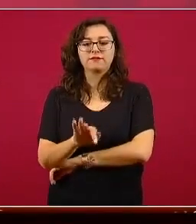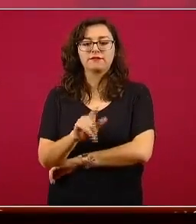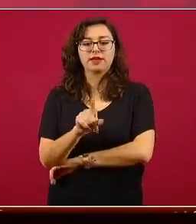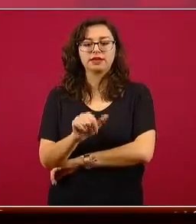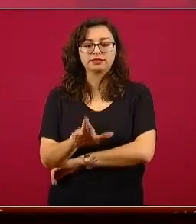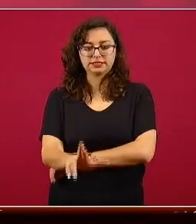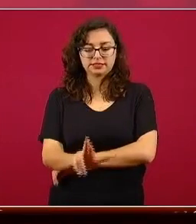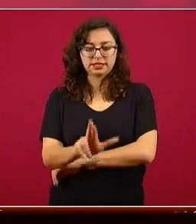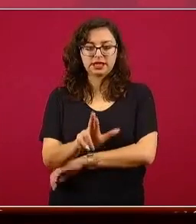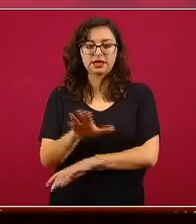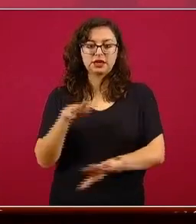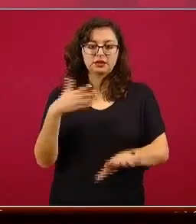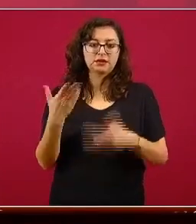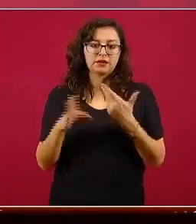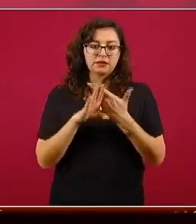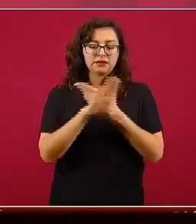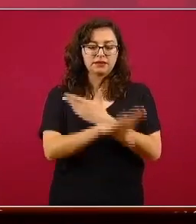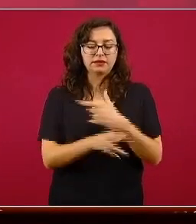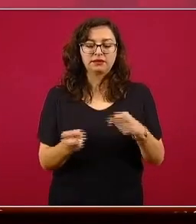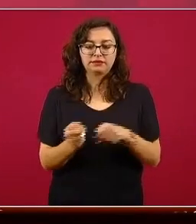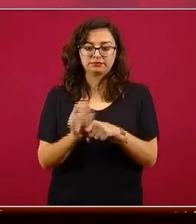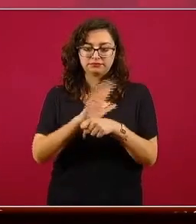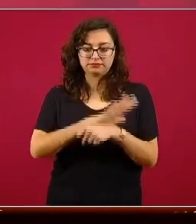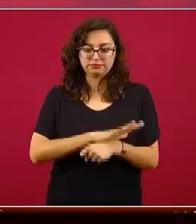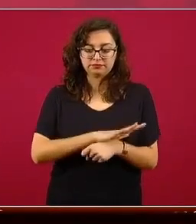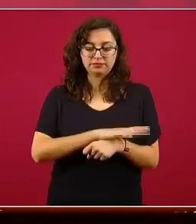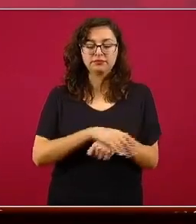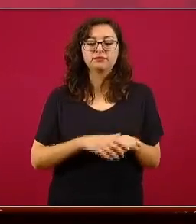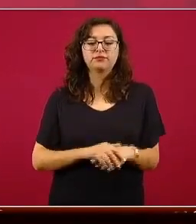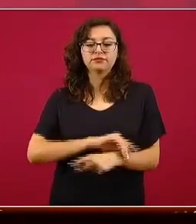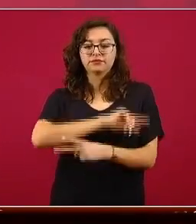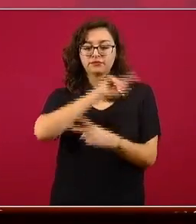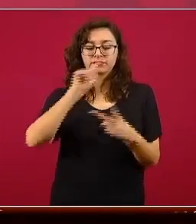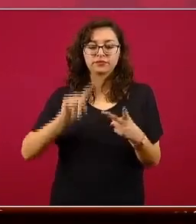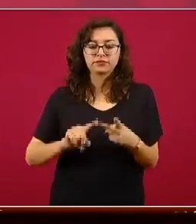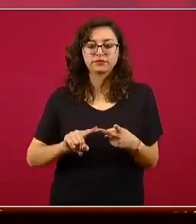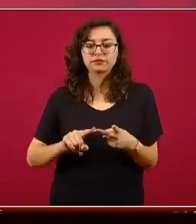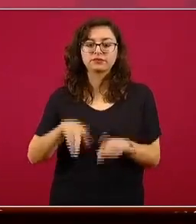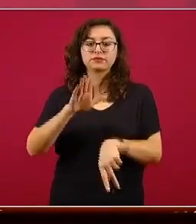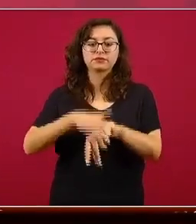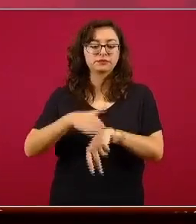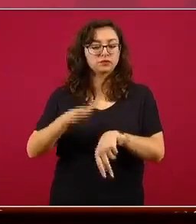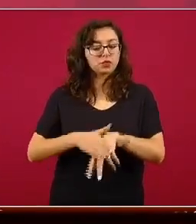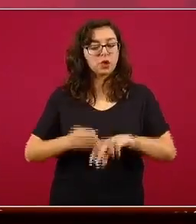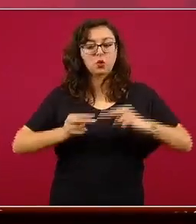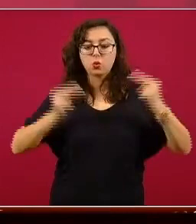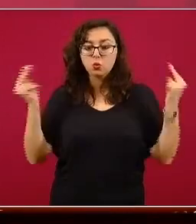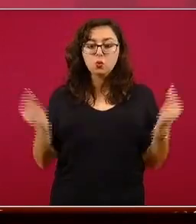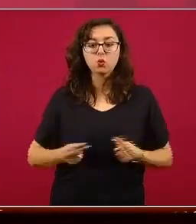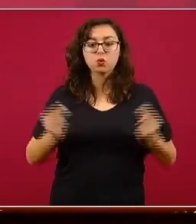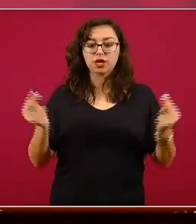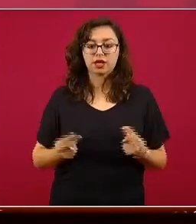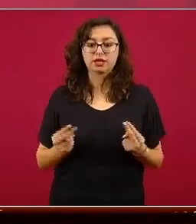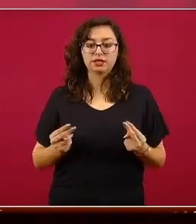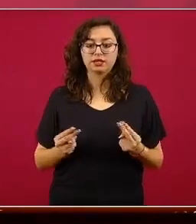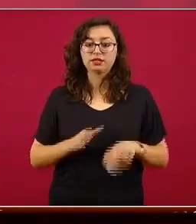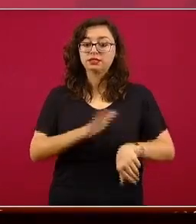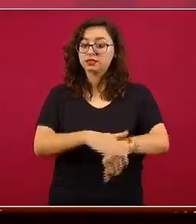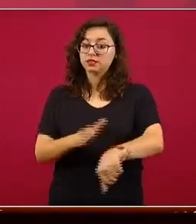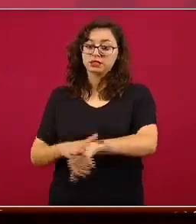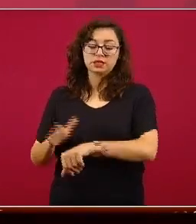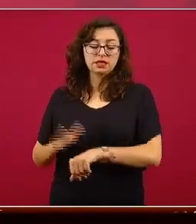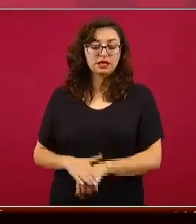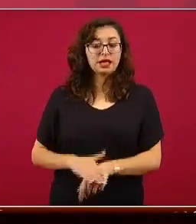Pfizer-BioNTech contra el SARS-CoV-2 para prevenir COVID. El segundo es un llamado urgente de alerta